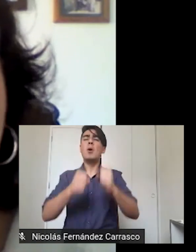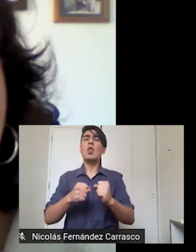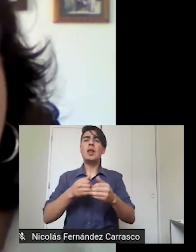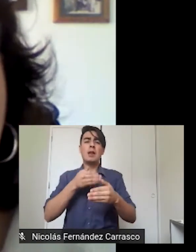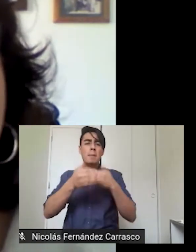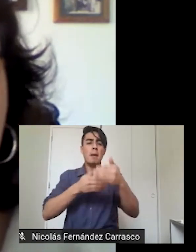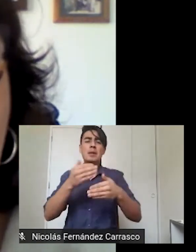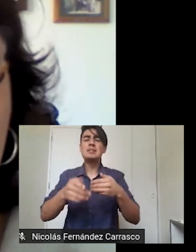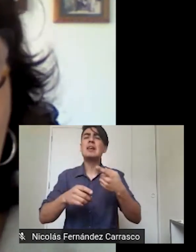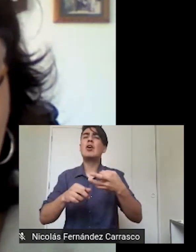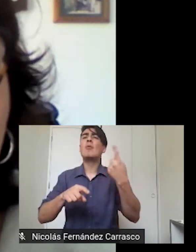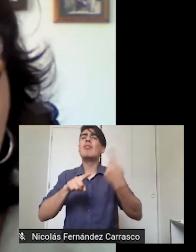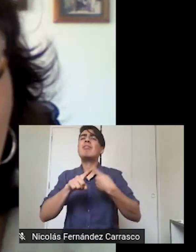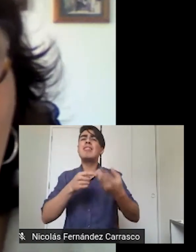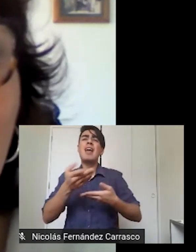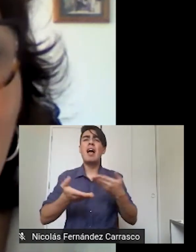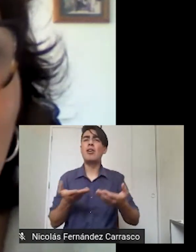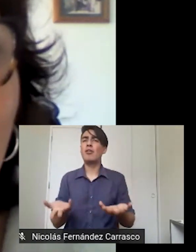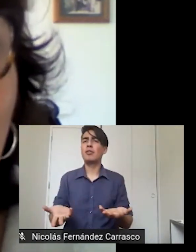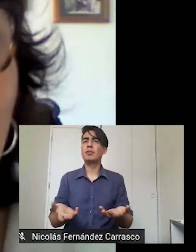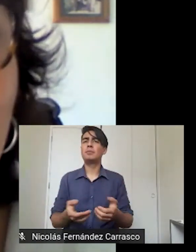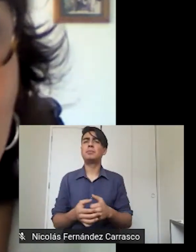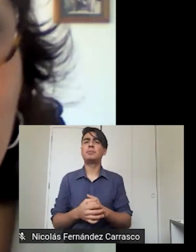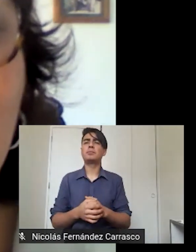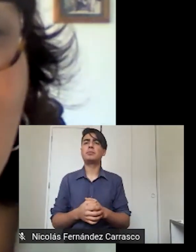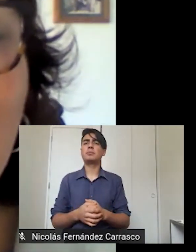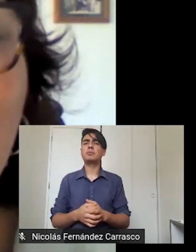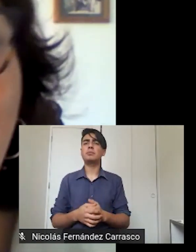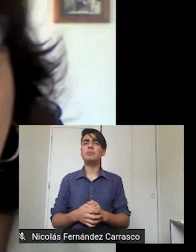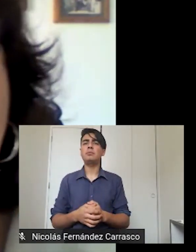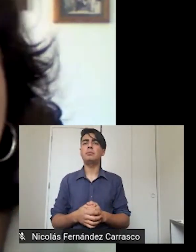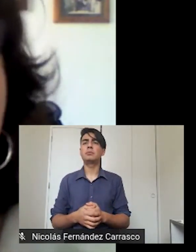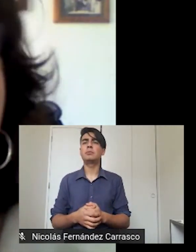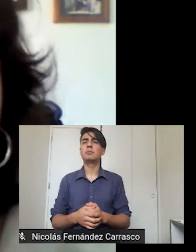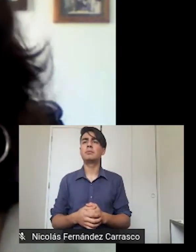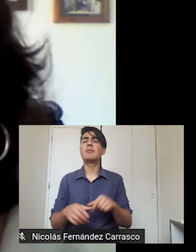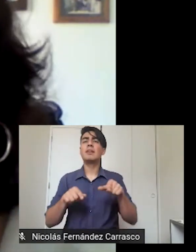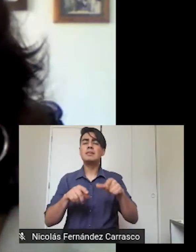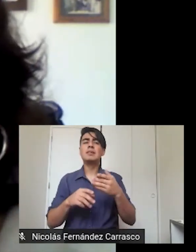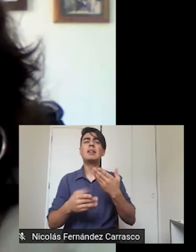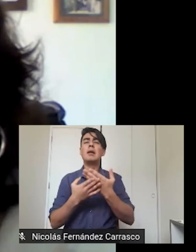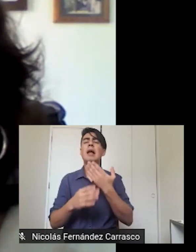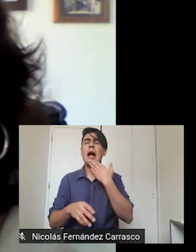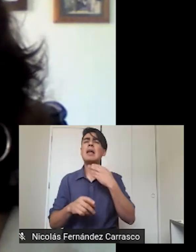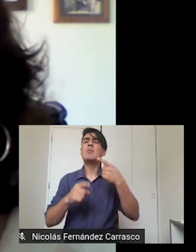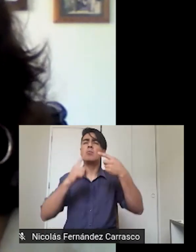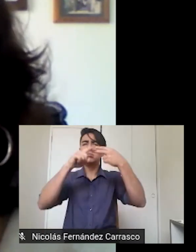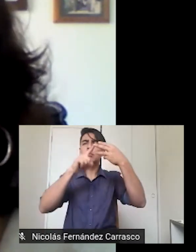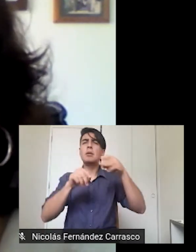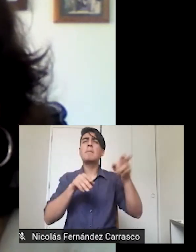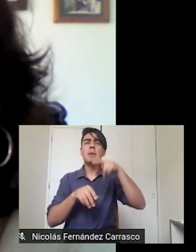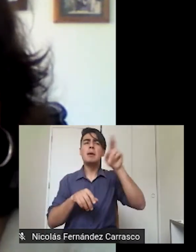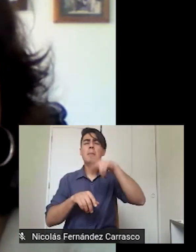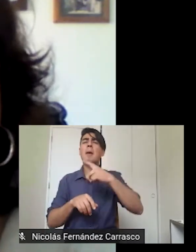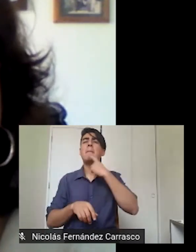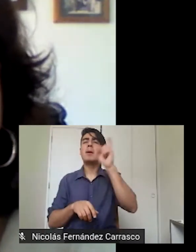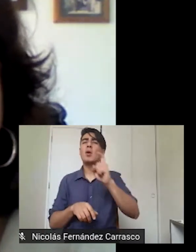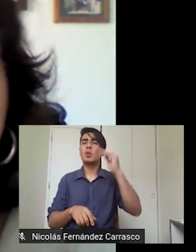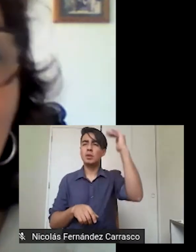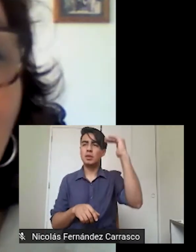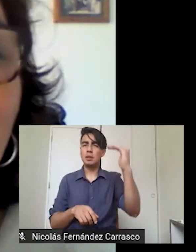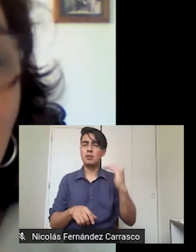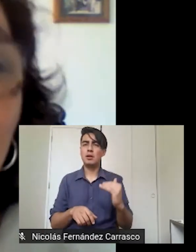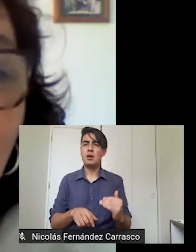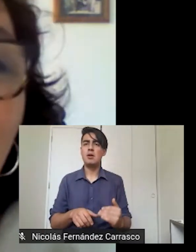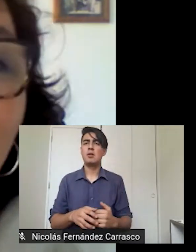cierto? ¿Hay alguna epistemología? ¿Desde dónde surge? Etcétera. También son preguntas que han estado